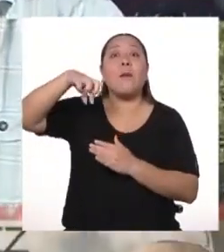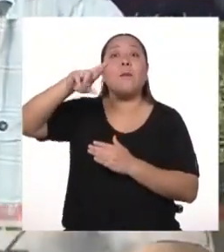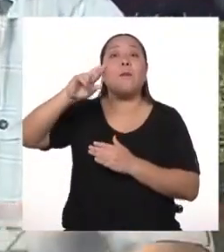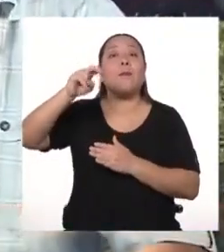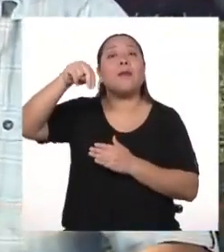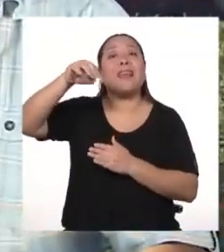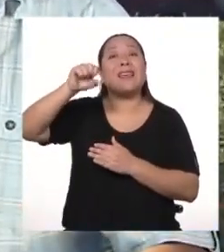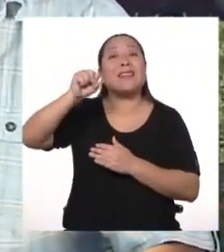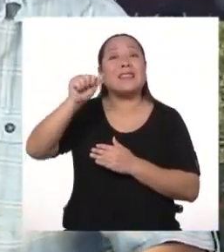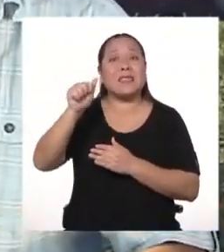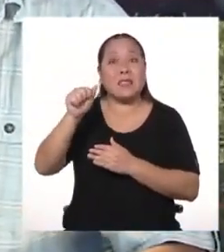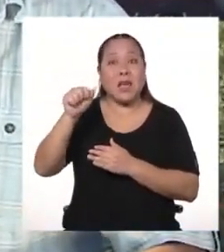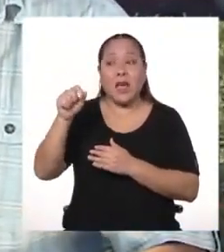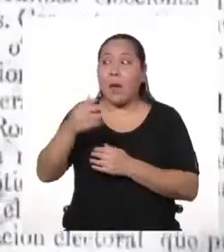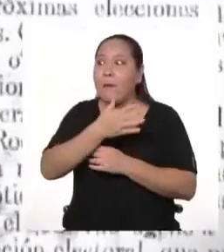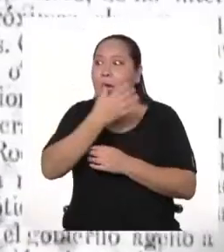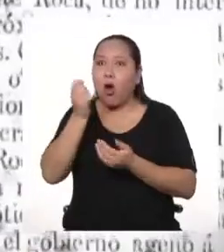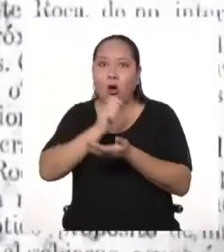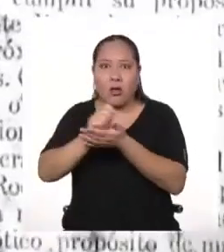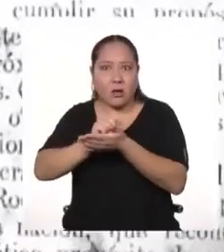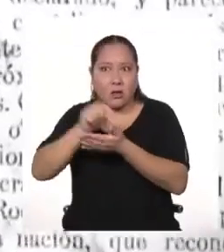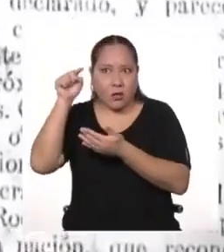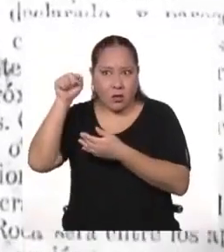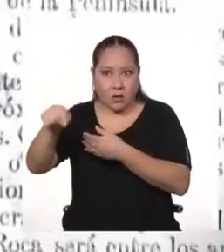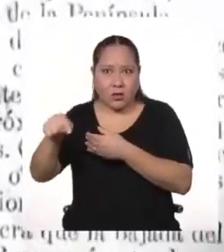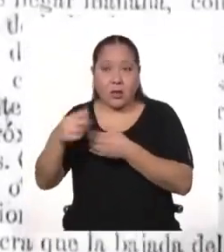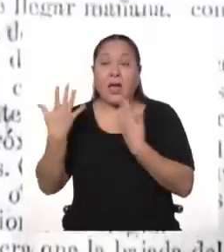mejores escritores en ese momento, ¿no?